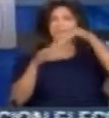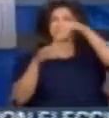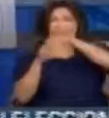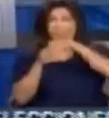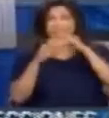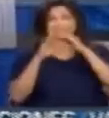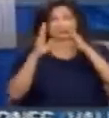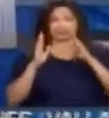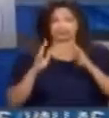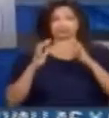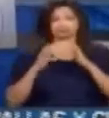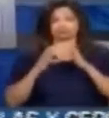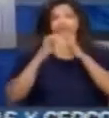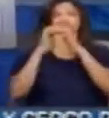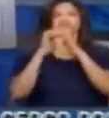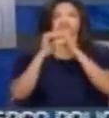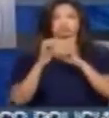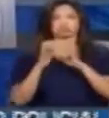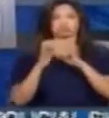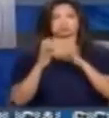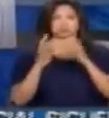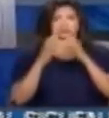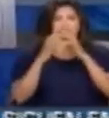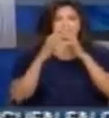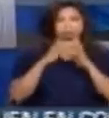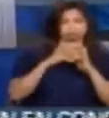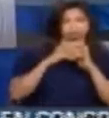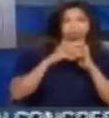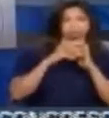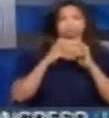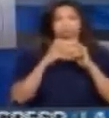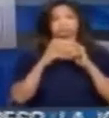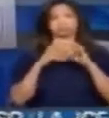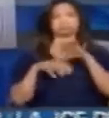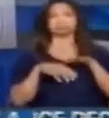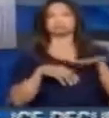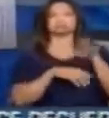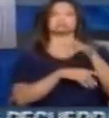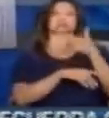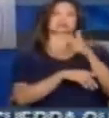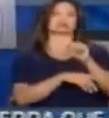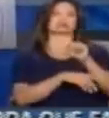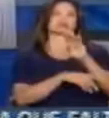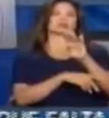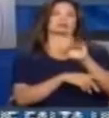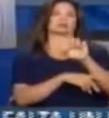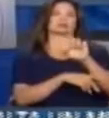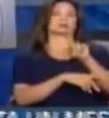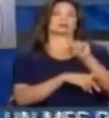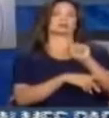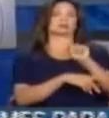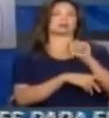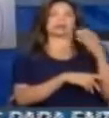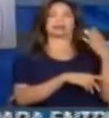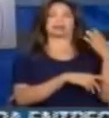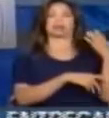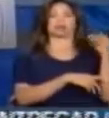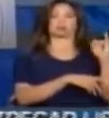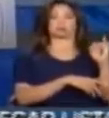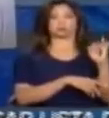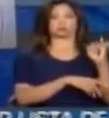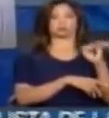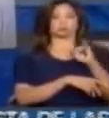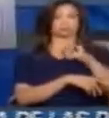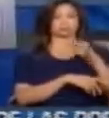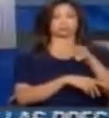en la casa construida de madera y a punto de colapsar, ubicada en la comunidad La Gaveta, del sector Los Pomos, en Cotuí, donde residían